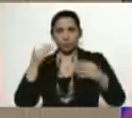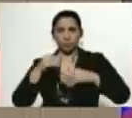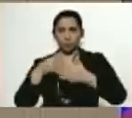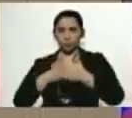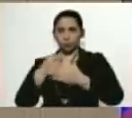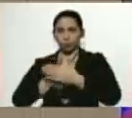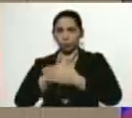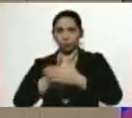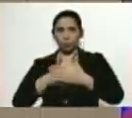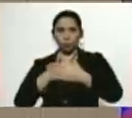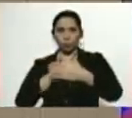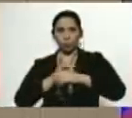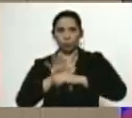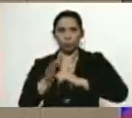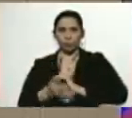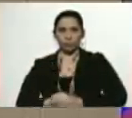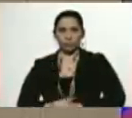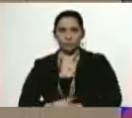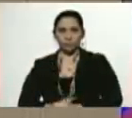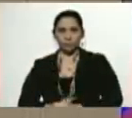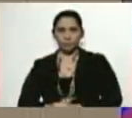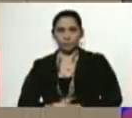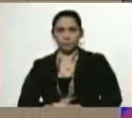el COVID-19,